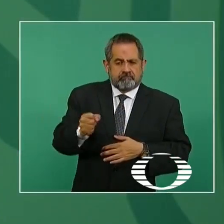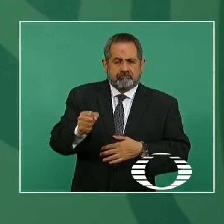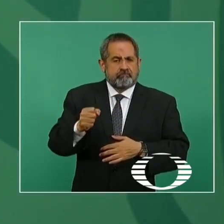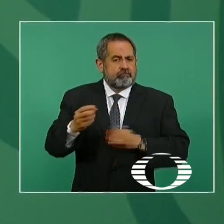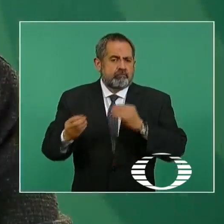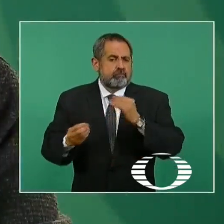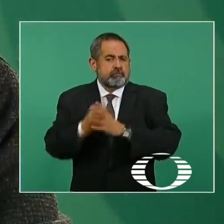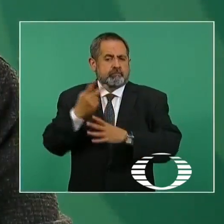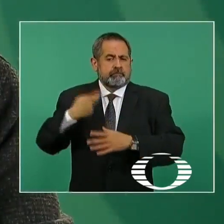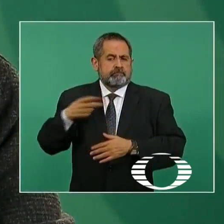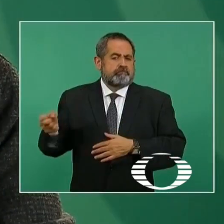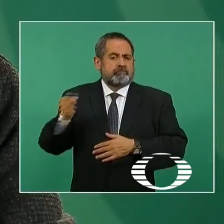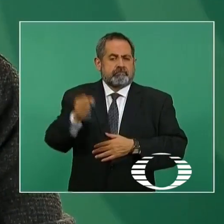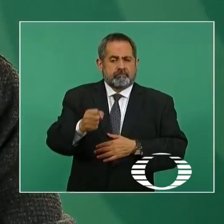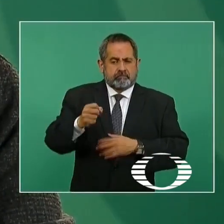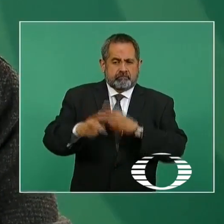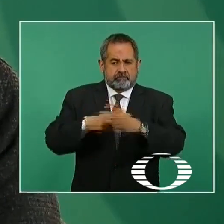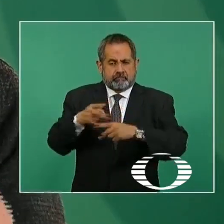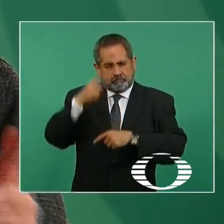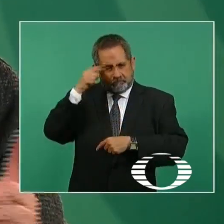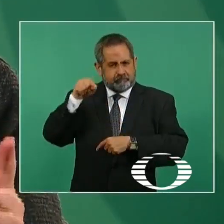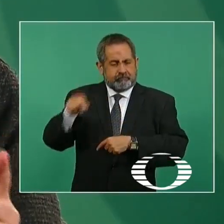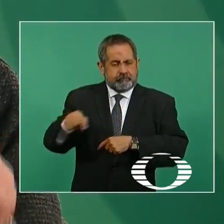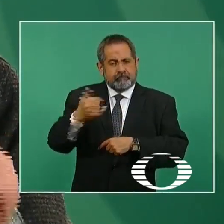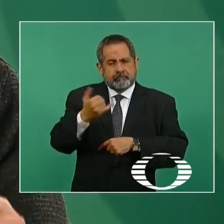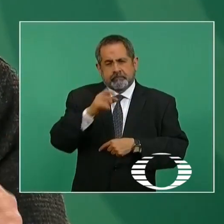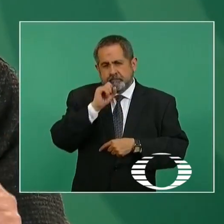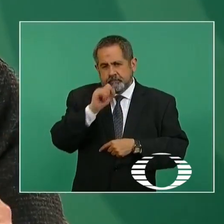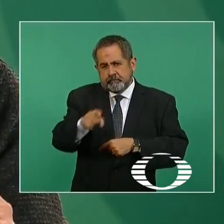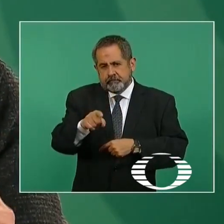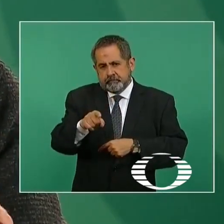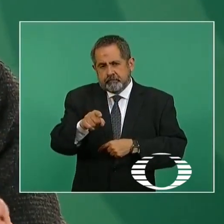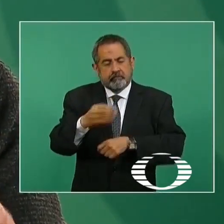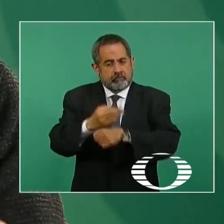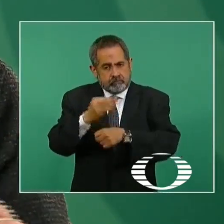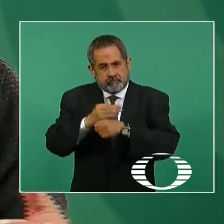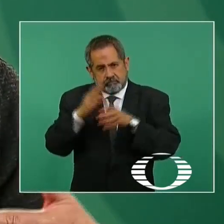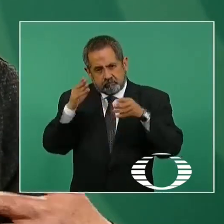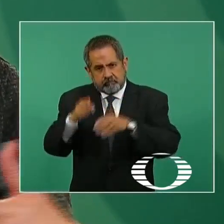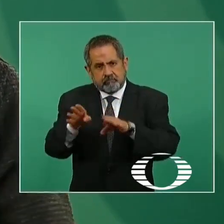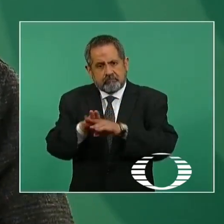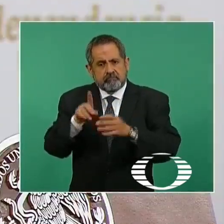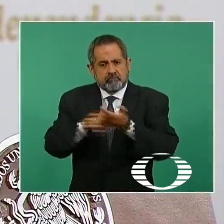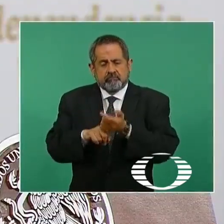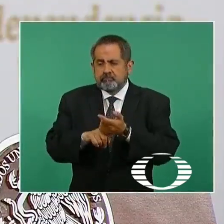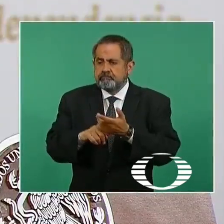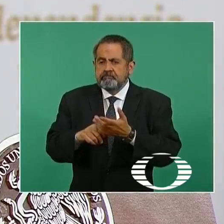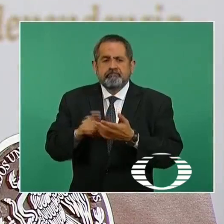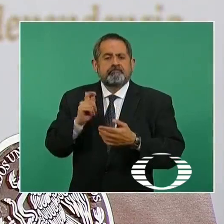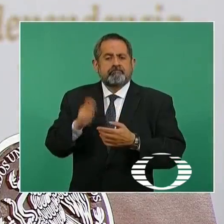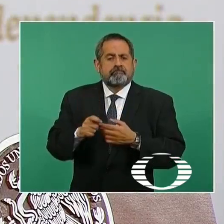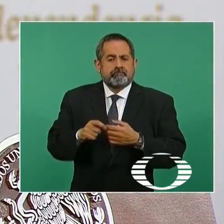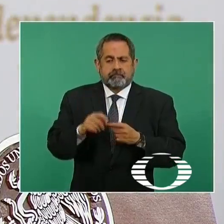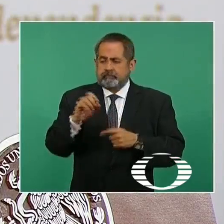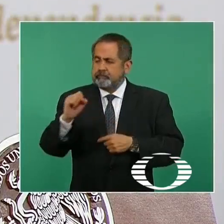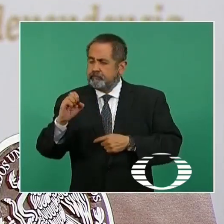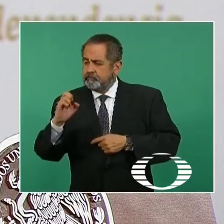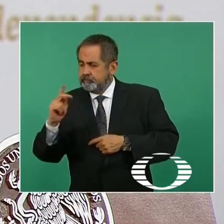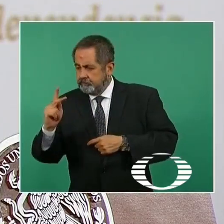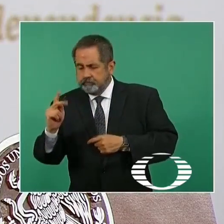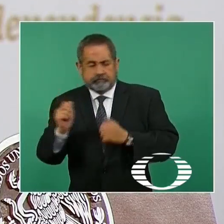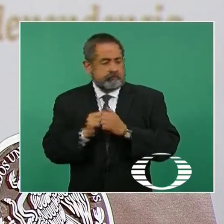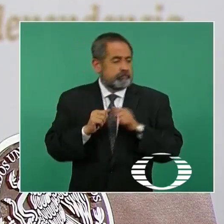persona nueva en relación a esto, y en lo que se está trabajando es precisamente en la unión de la SEP